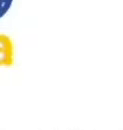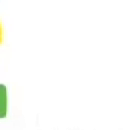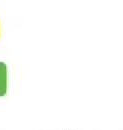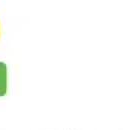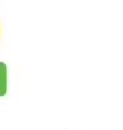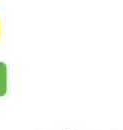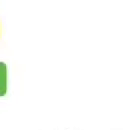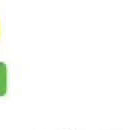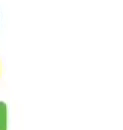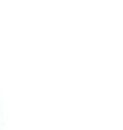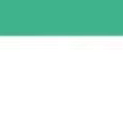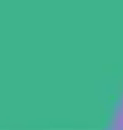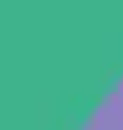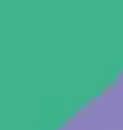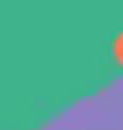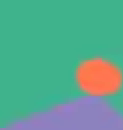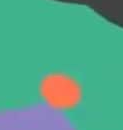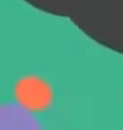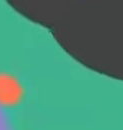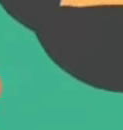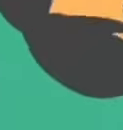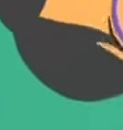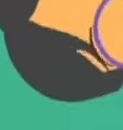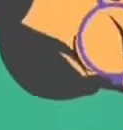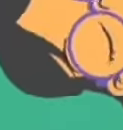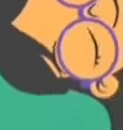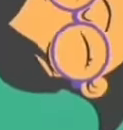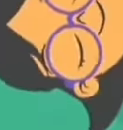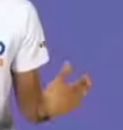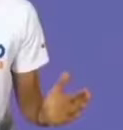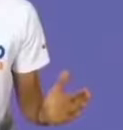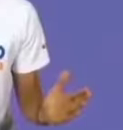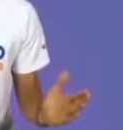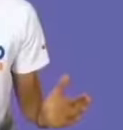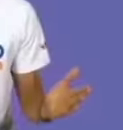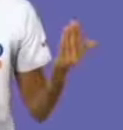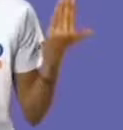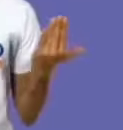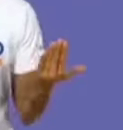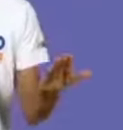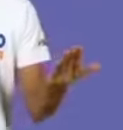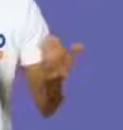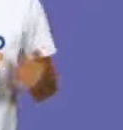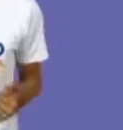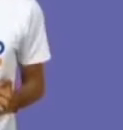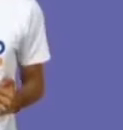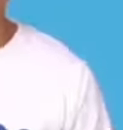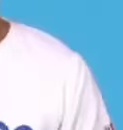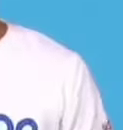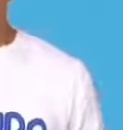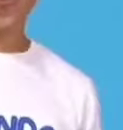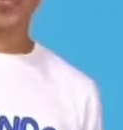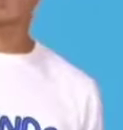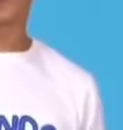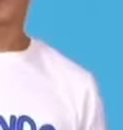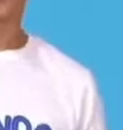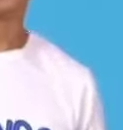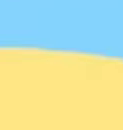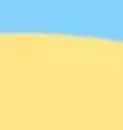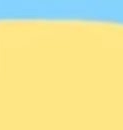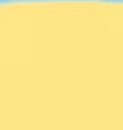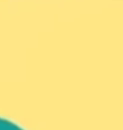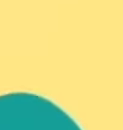temprana. PRITE. Para niños menores de 3 años. Vamos a divertirnos y aprender en familia. Y si te perdiste